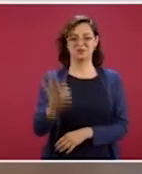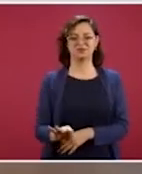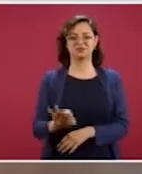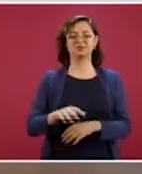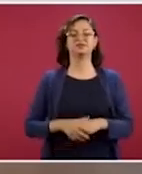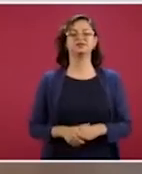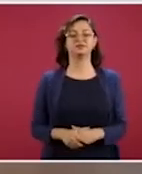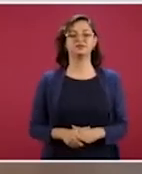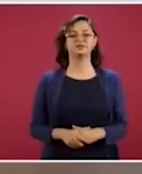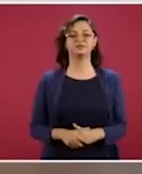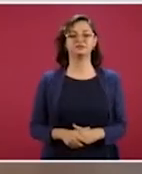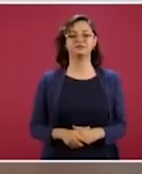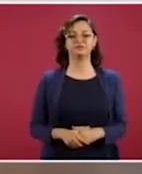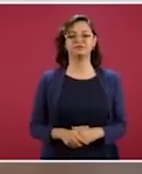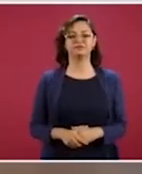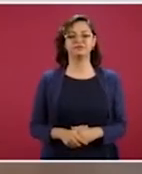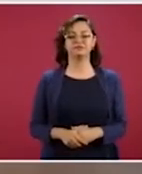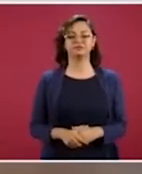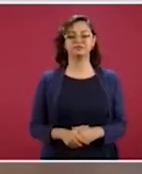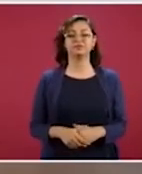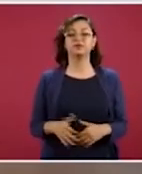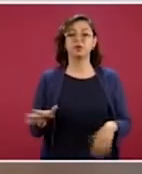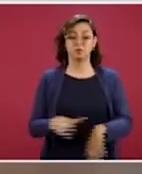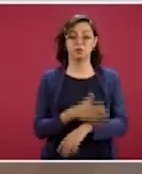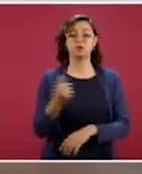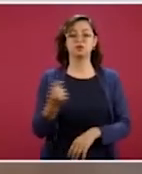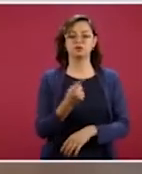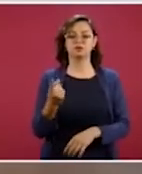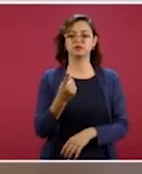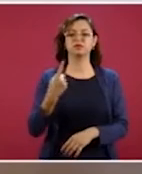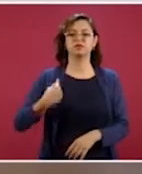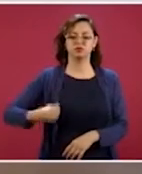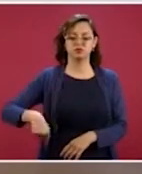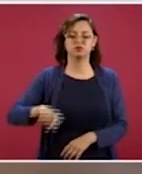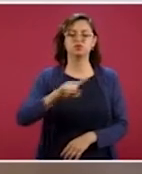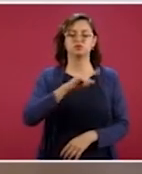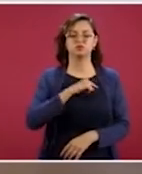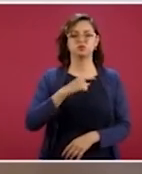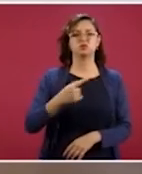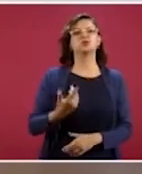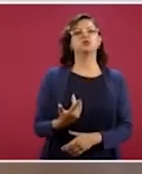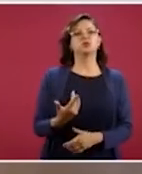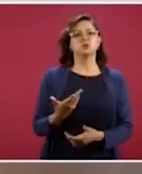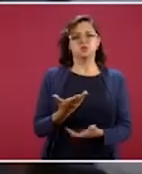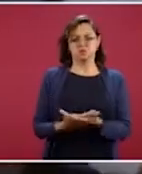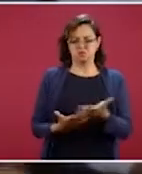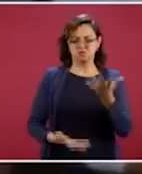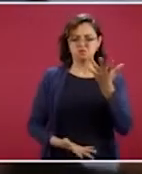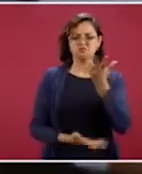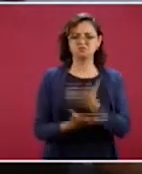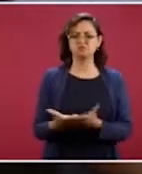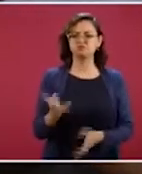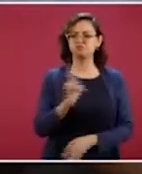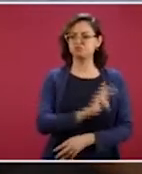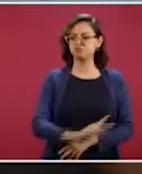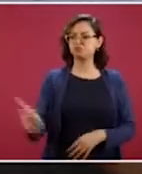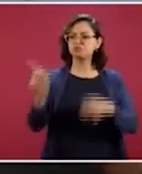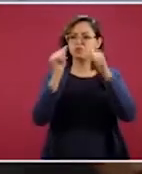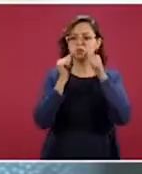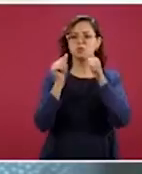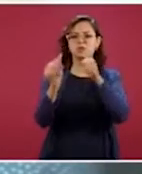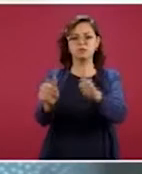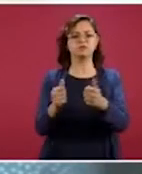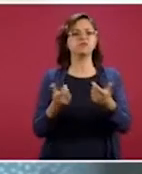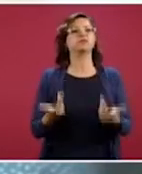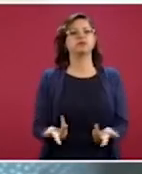al 100%, porque estamos aplicando el criterio de atender a todos, de escuchar a todos,